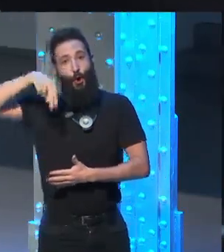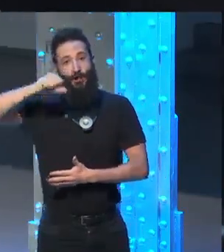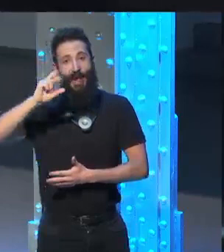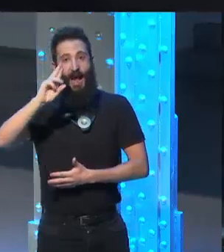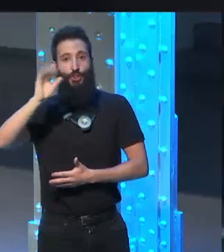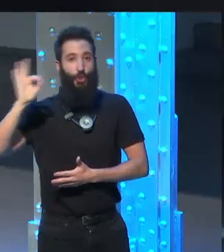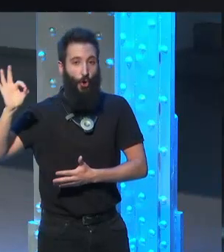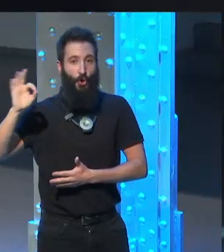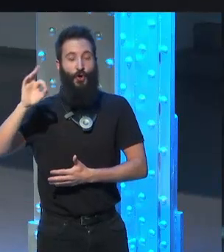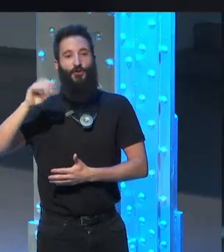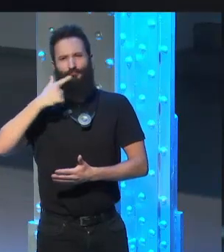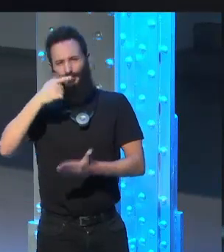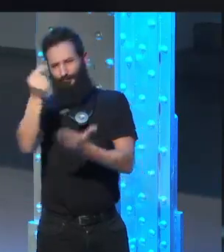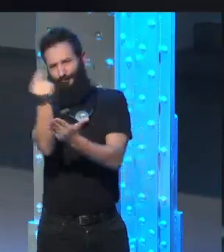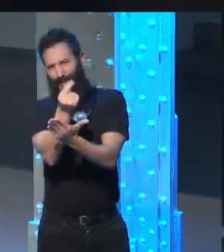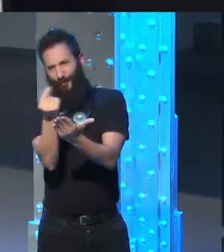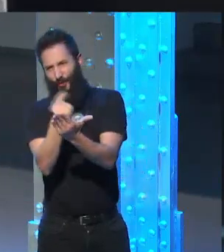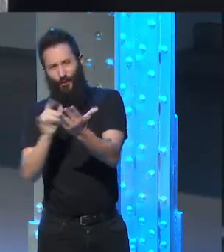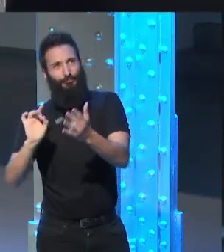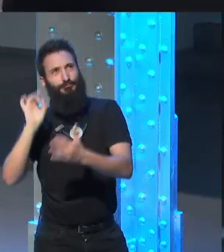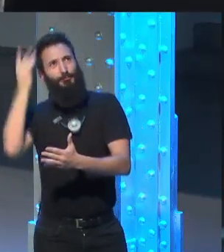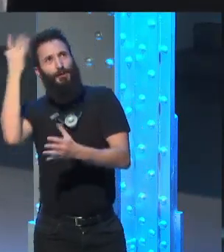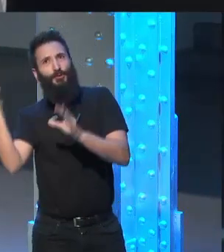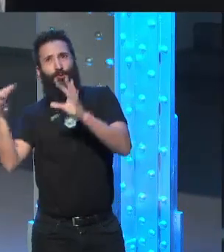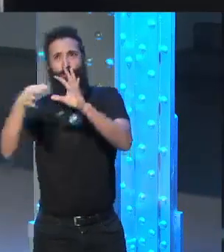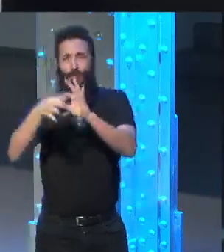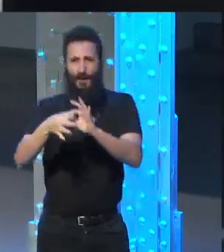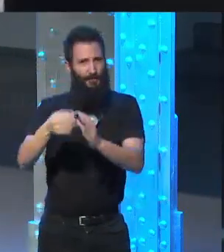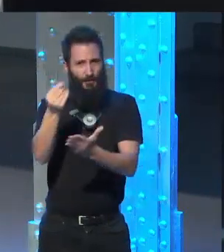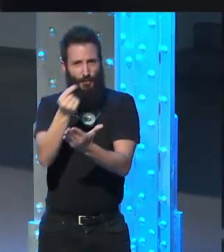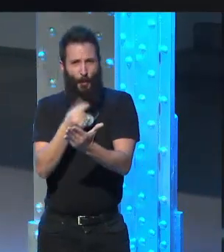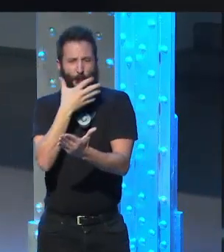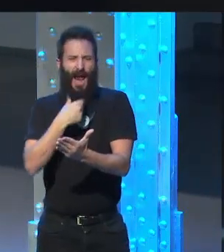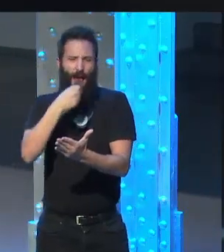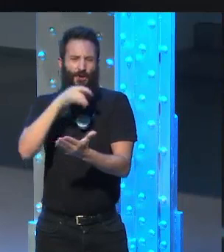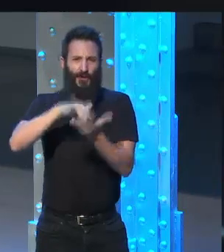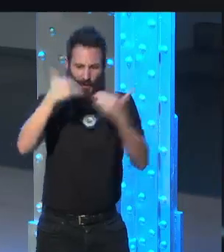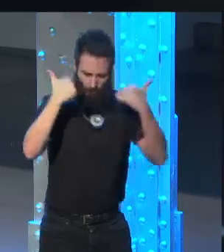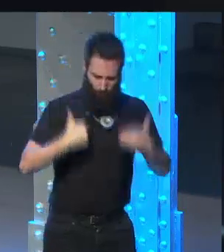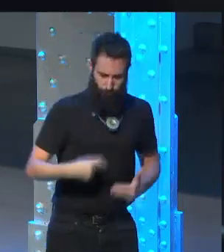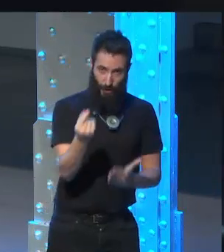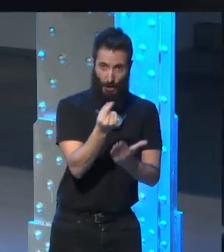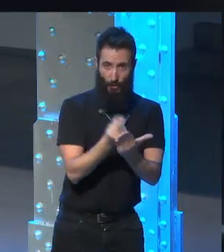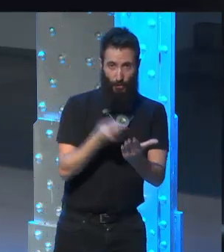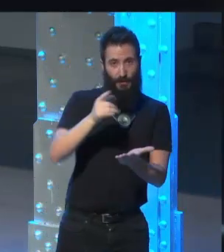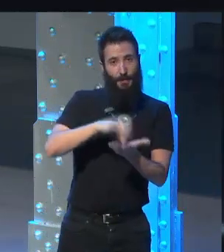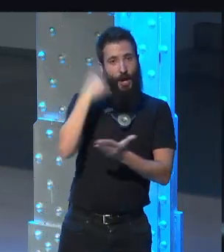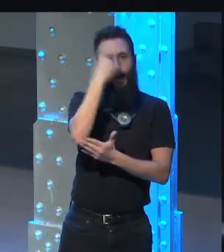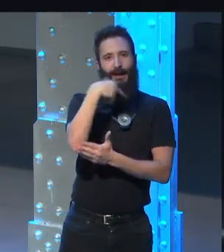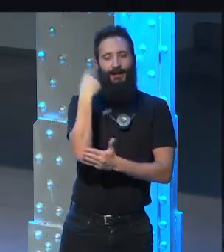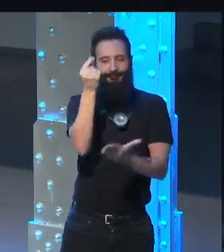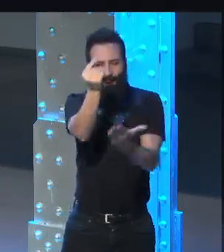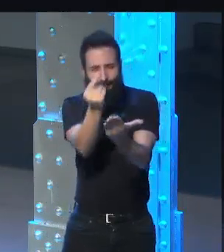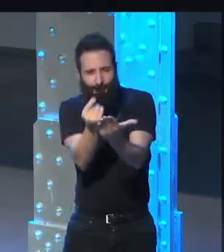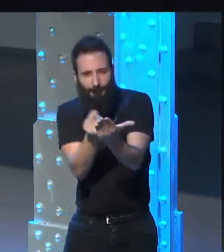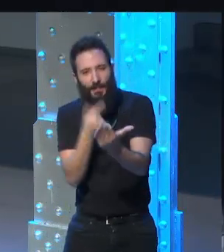dibujos maravillosos de sus inventos, también de anatomía, y retratos. Hoy, sin ir más lejos, precisamente,